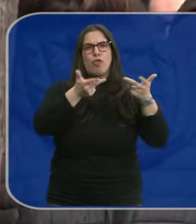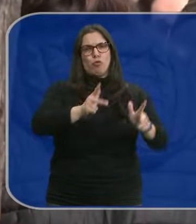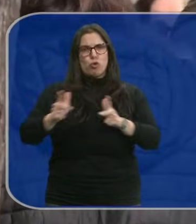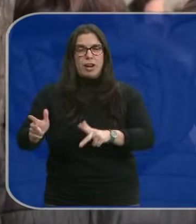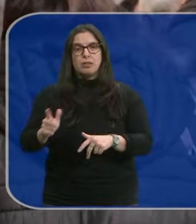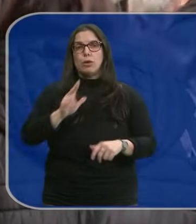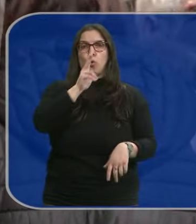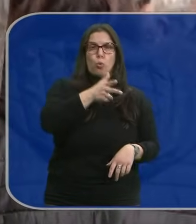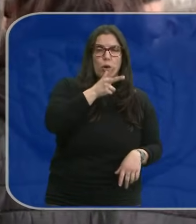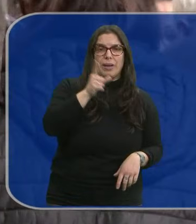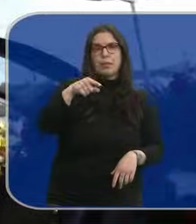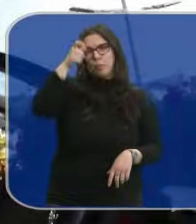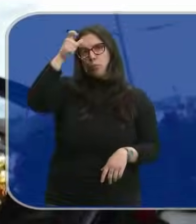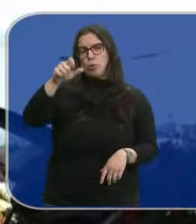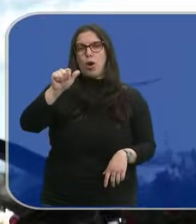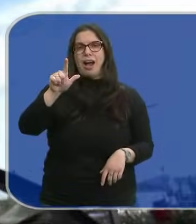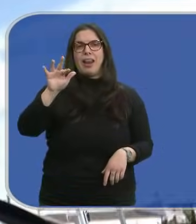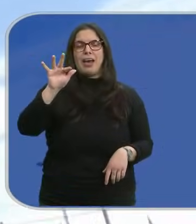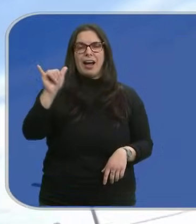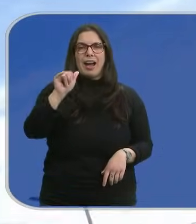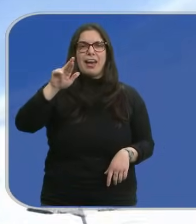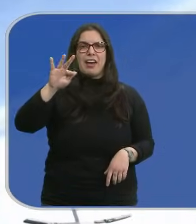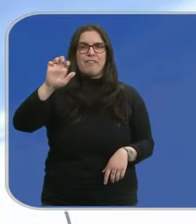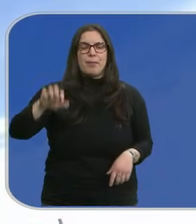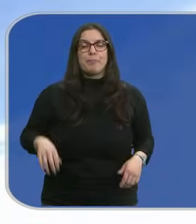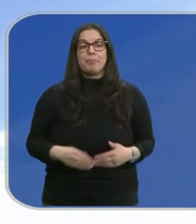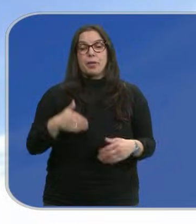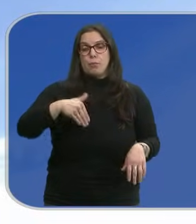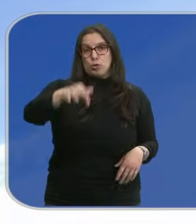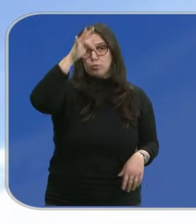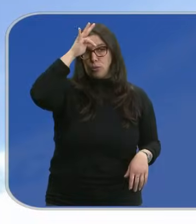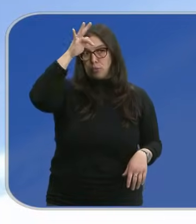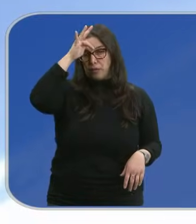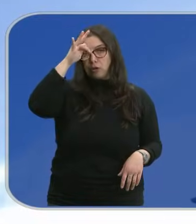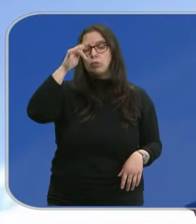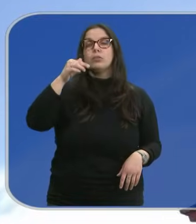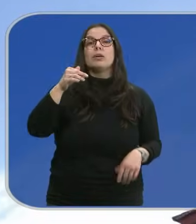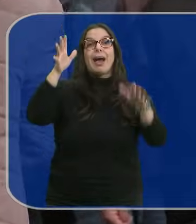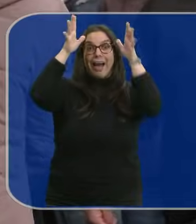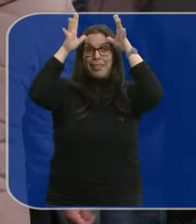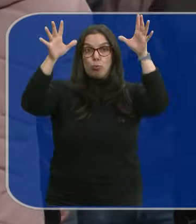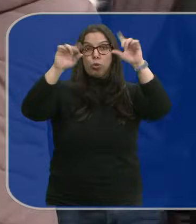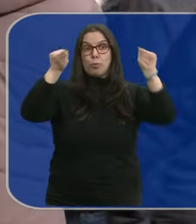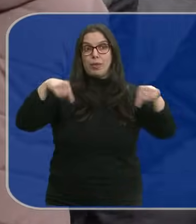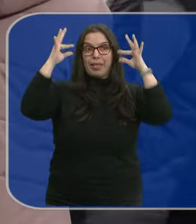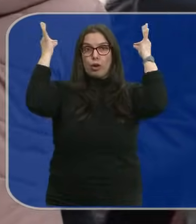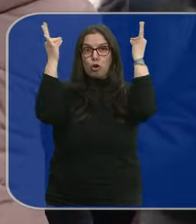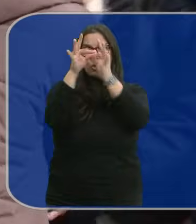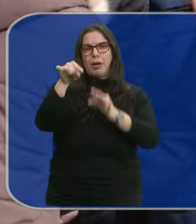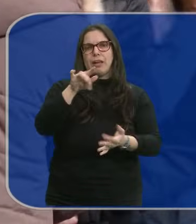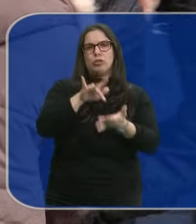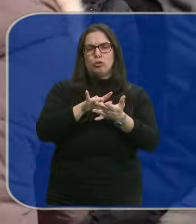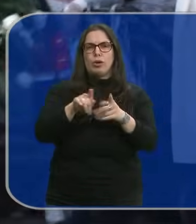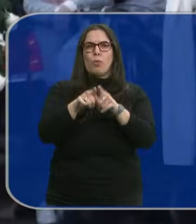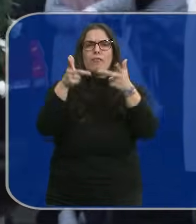funerales en Huelva y en Aljarafe. El próximo domingo, la localidad cordobesa de Adamuz acogerá un funeral